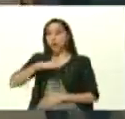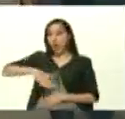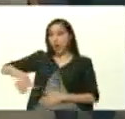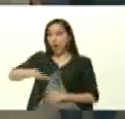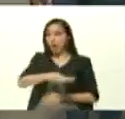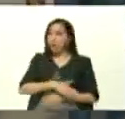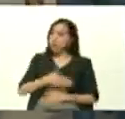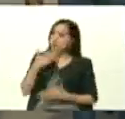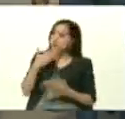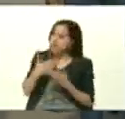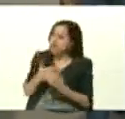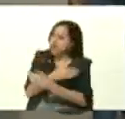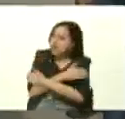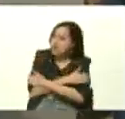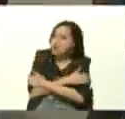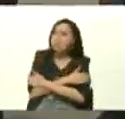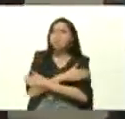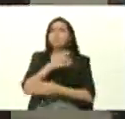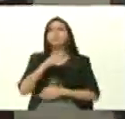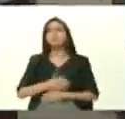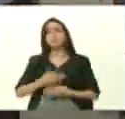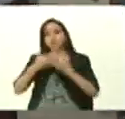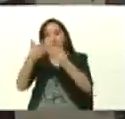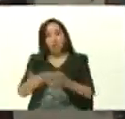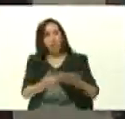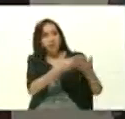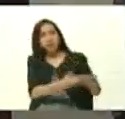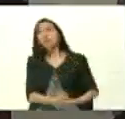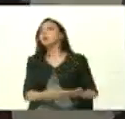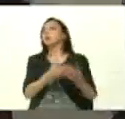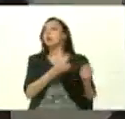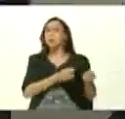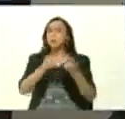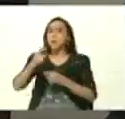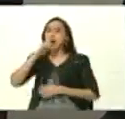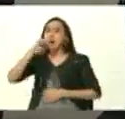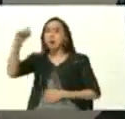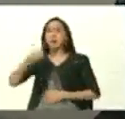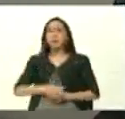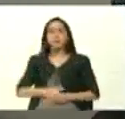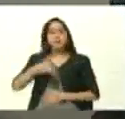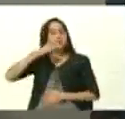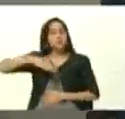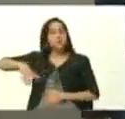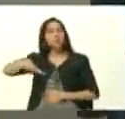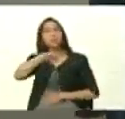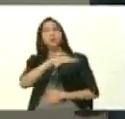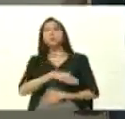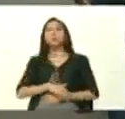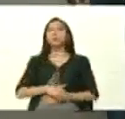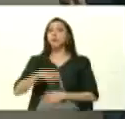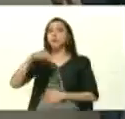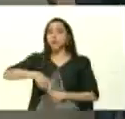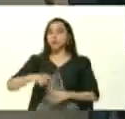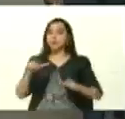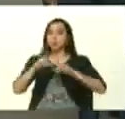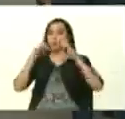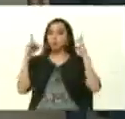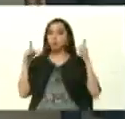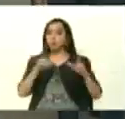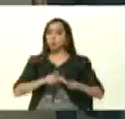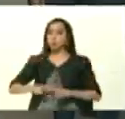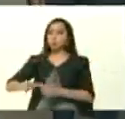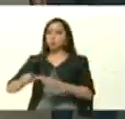primero que traigo es un abrazo del presidente para este pueblo de Catialamar, sector 4